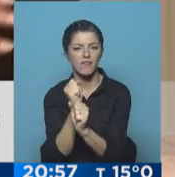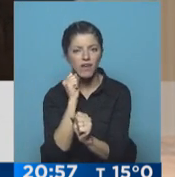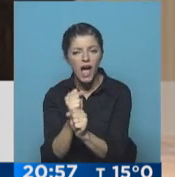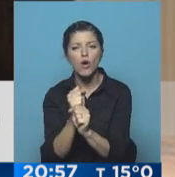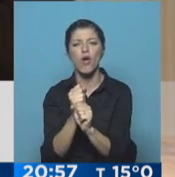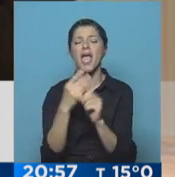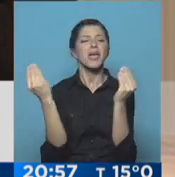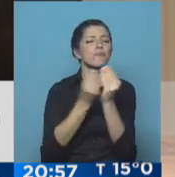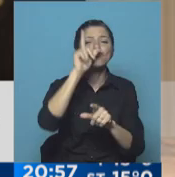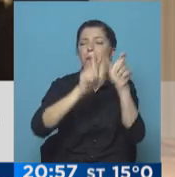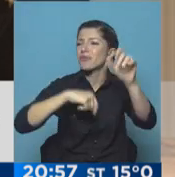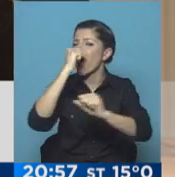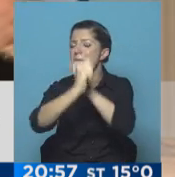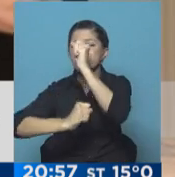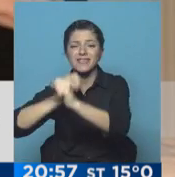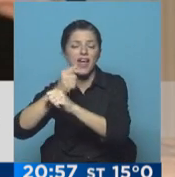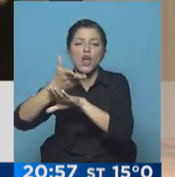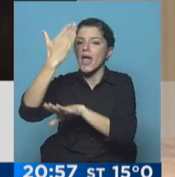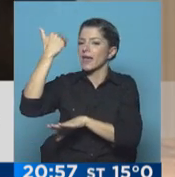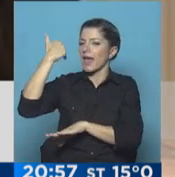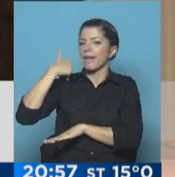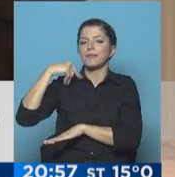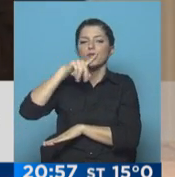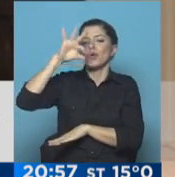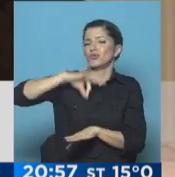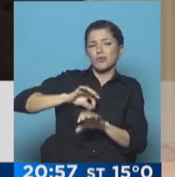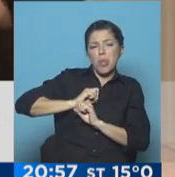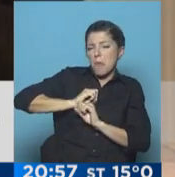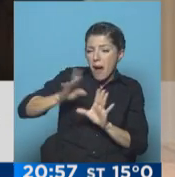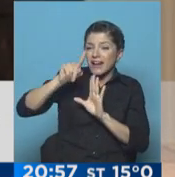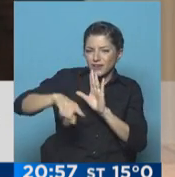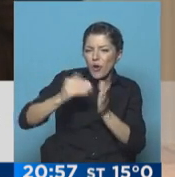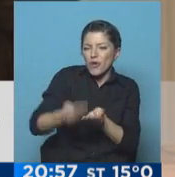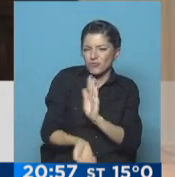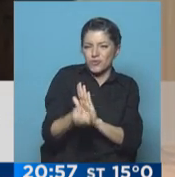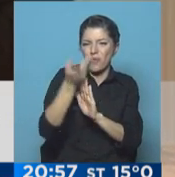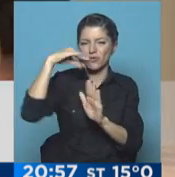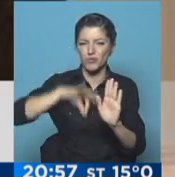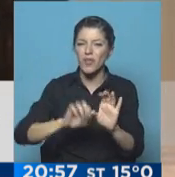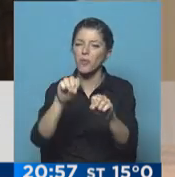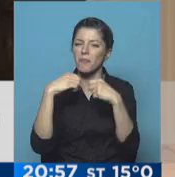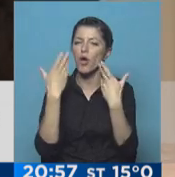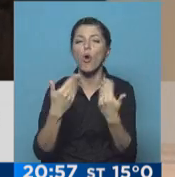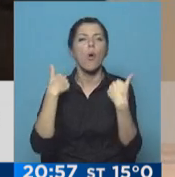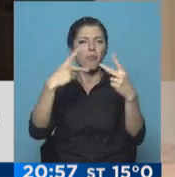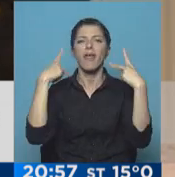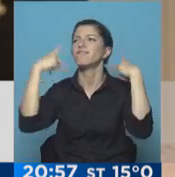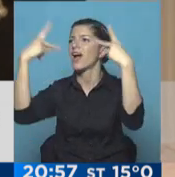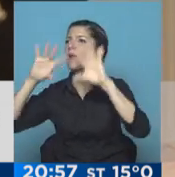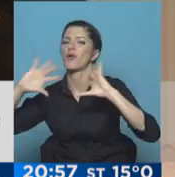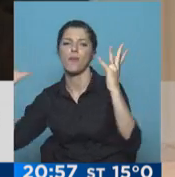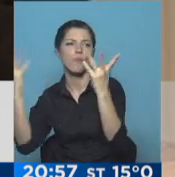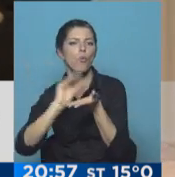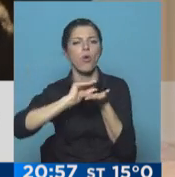muchísimos empresarios que ganaban o estaban mal hoy ganen mucho más dinero, puedan viajar por el mundo, puedan